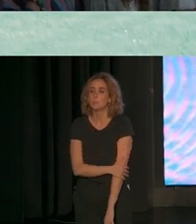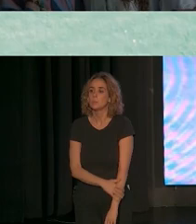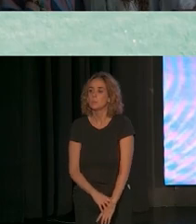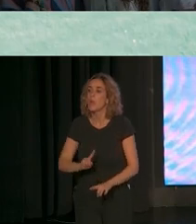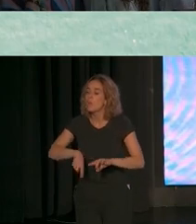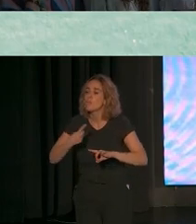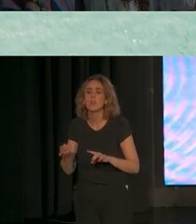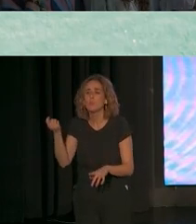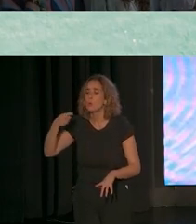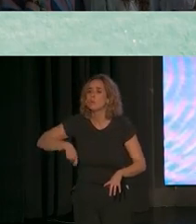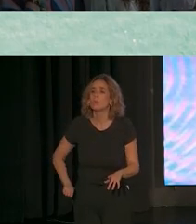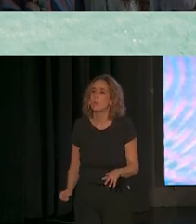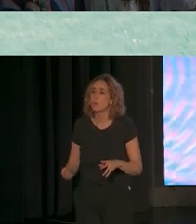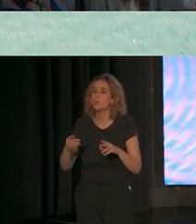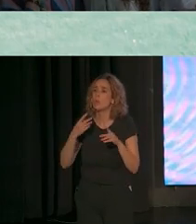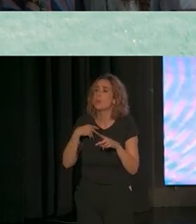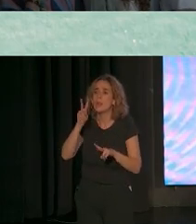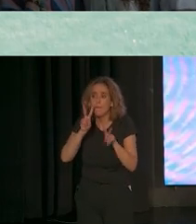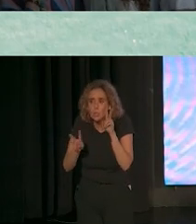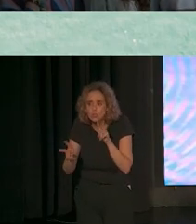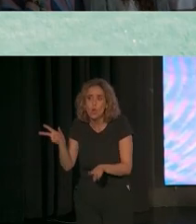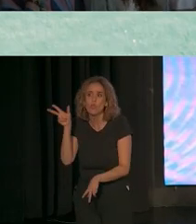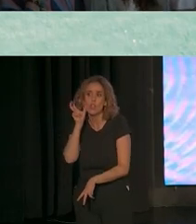luego profesionales de la audición, de la visión.